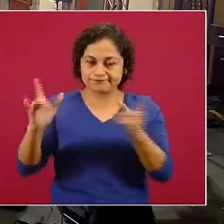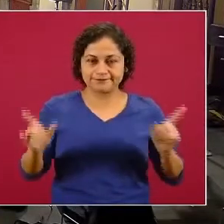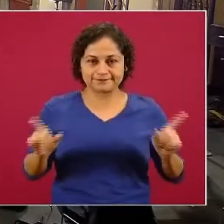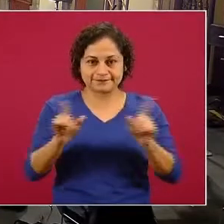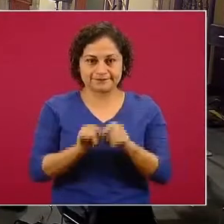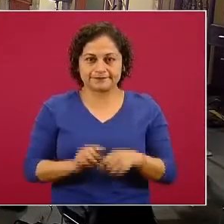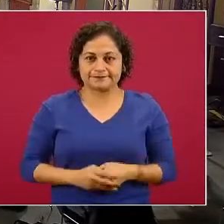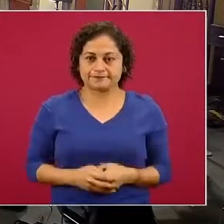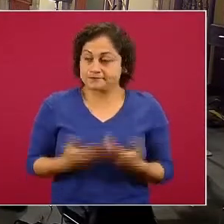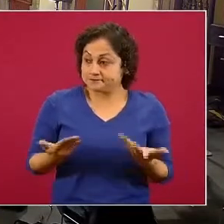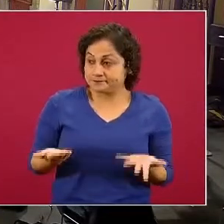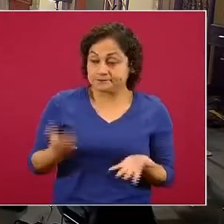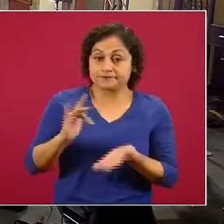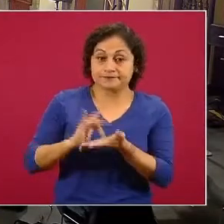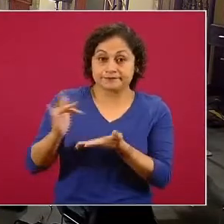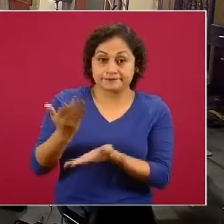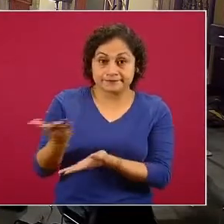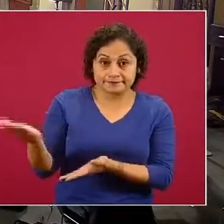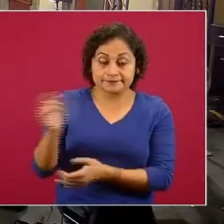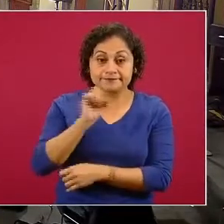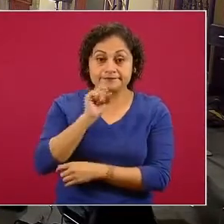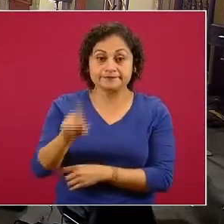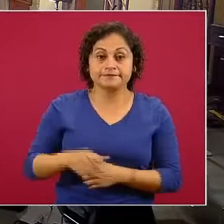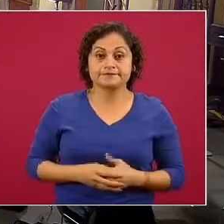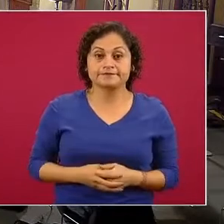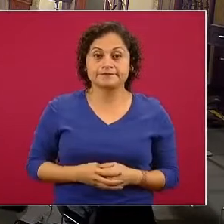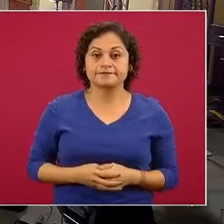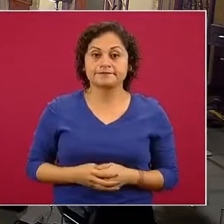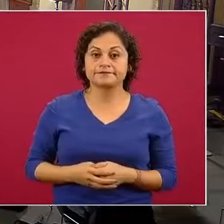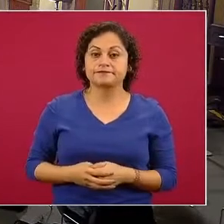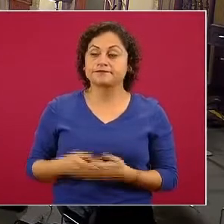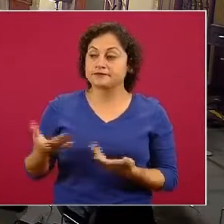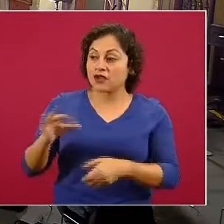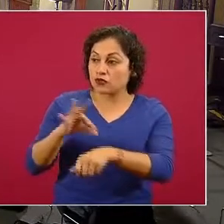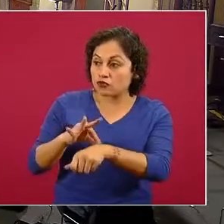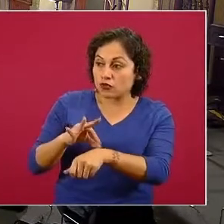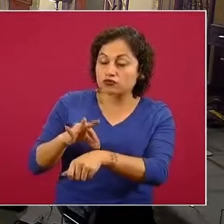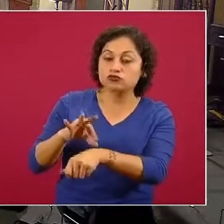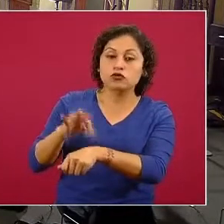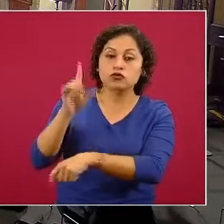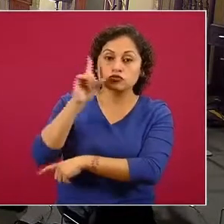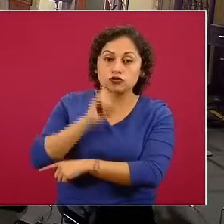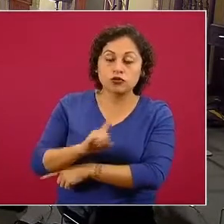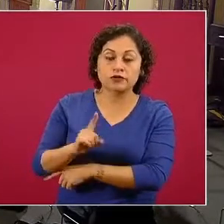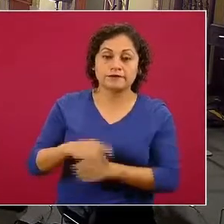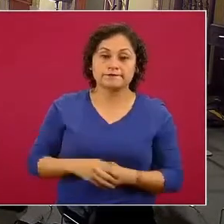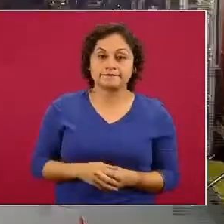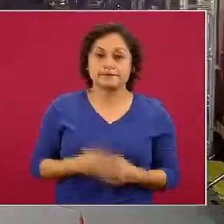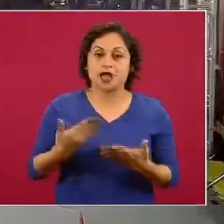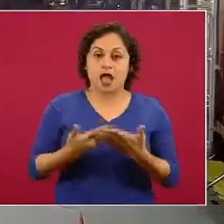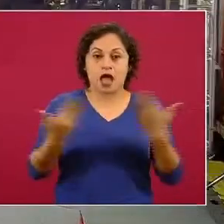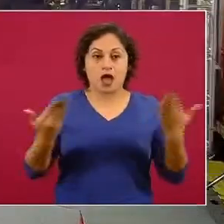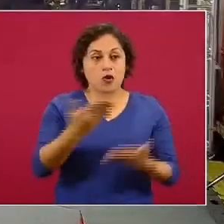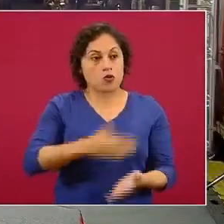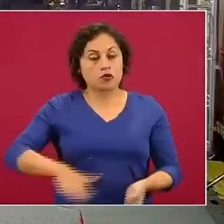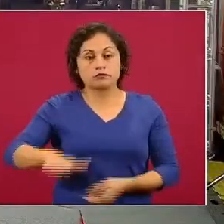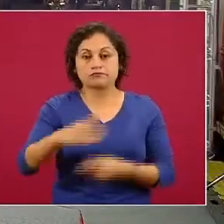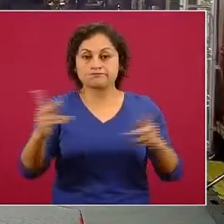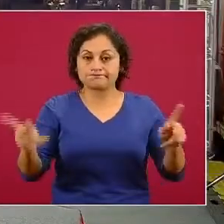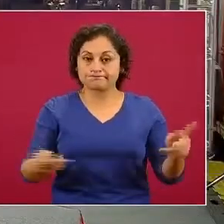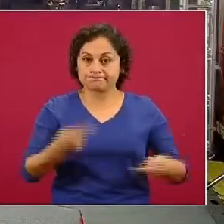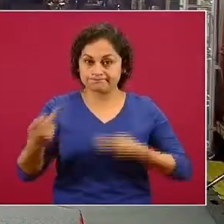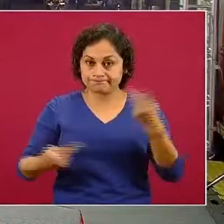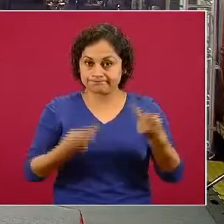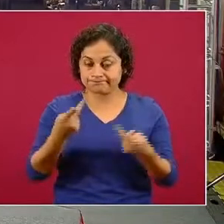contrario, muchas gracias, doctor Juan Manuel Quijada, doctora Evalinda Barrón y doctor Gadi Sabiki. Vamos a abrir a preguntas y comentarios.